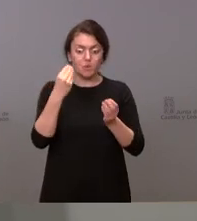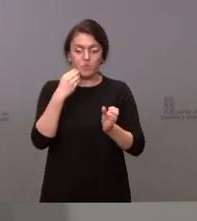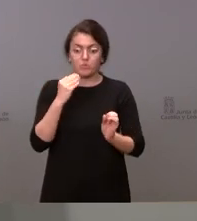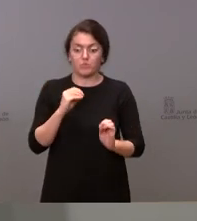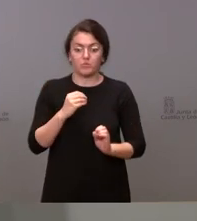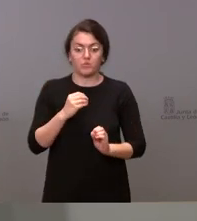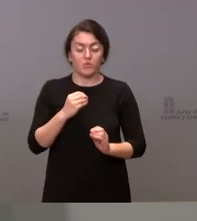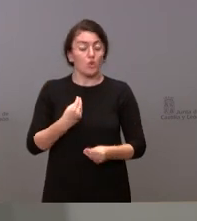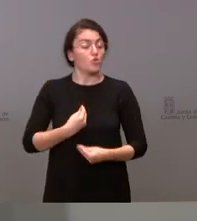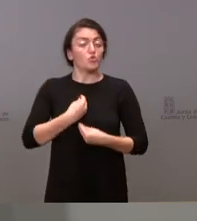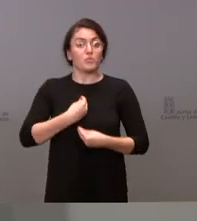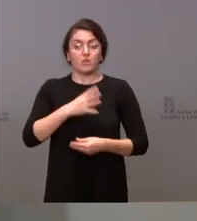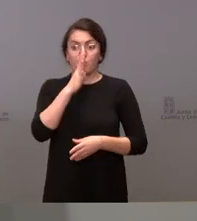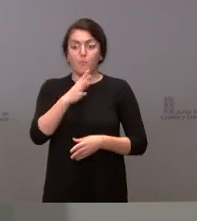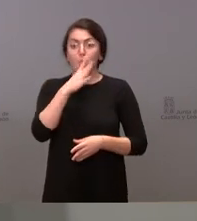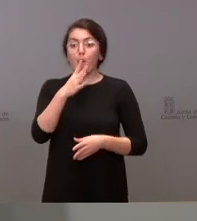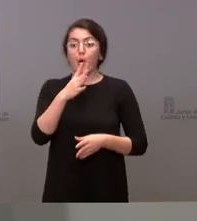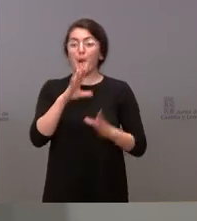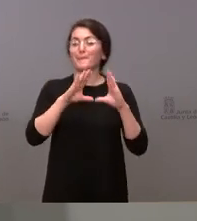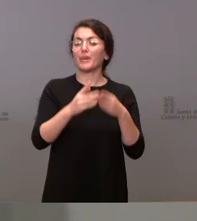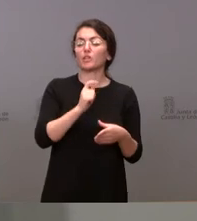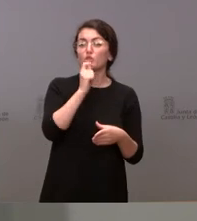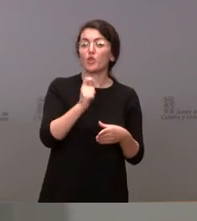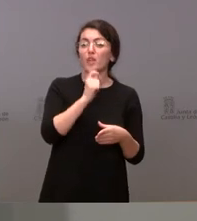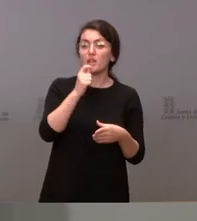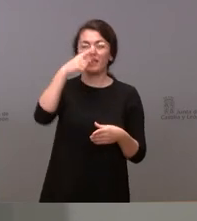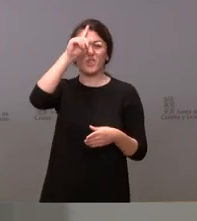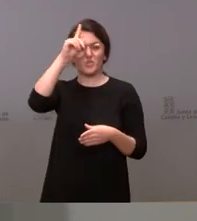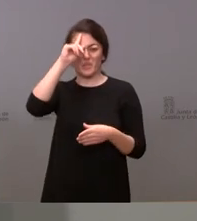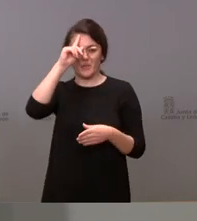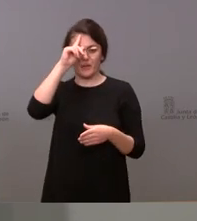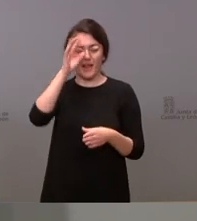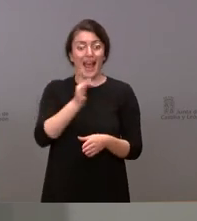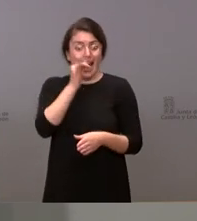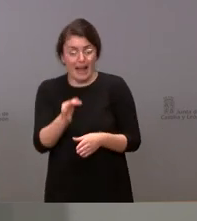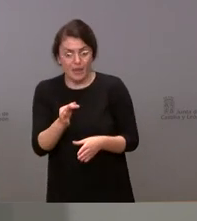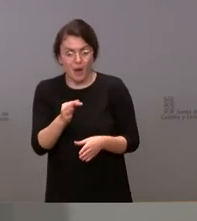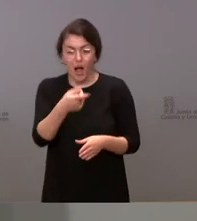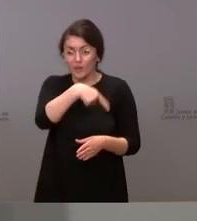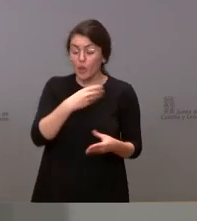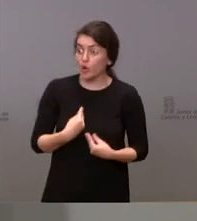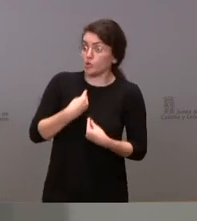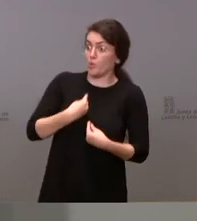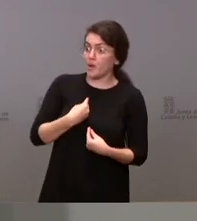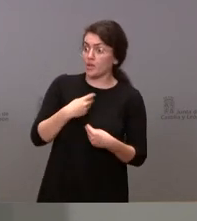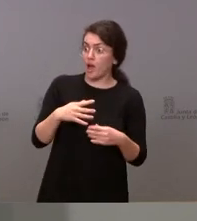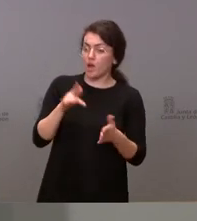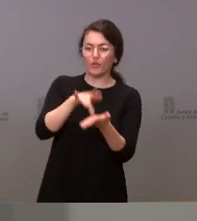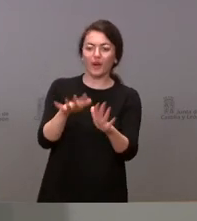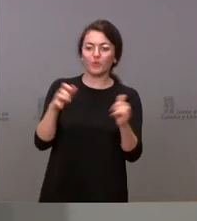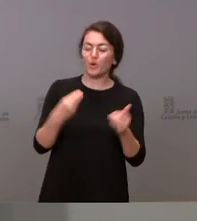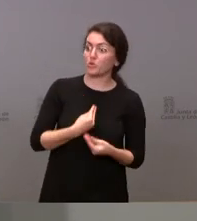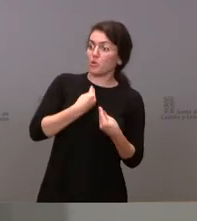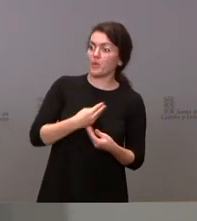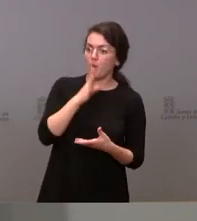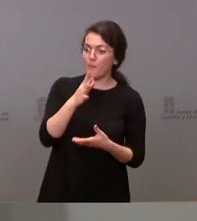sorprendente es que el Partido Socialista no sepa y además se sorprenda en el Pleno, se sorprenda